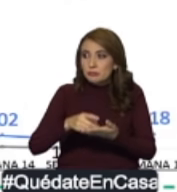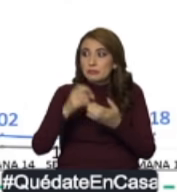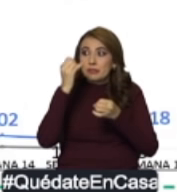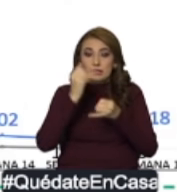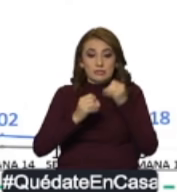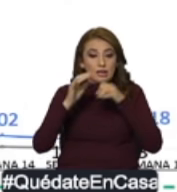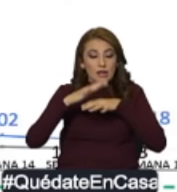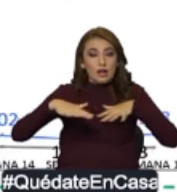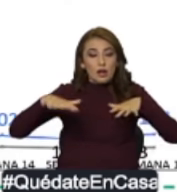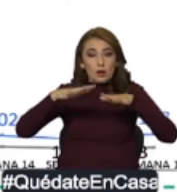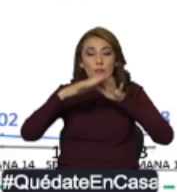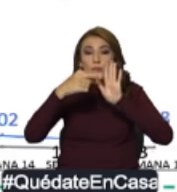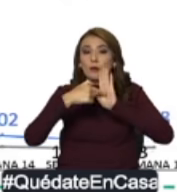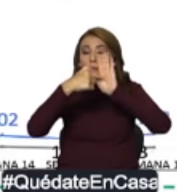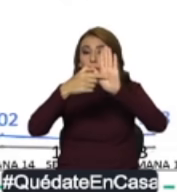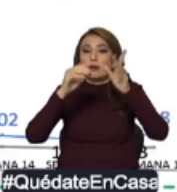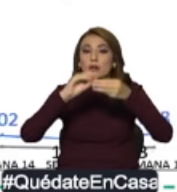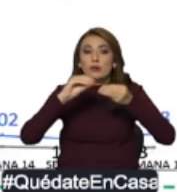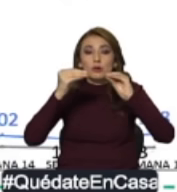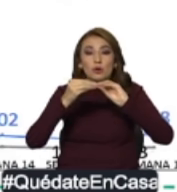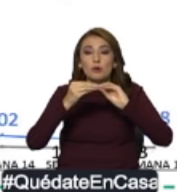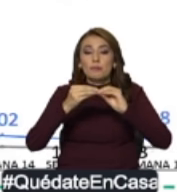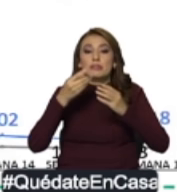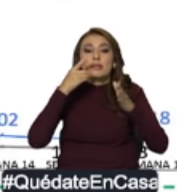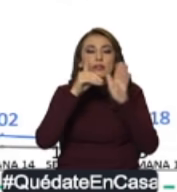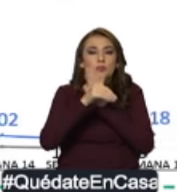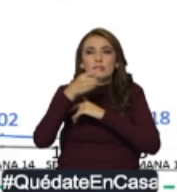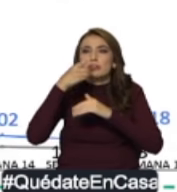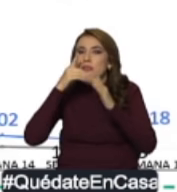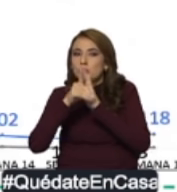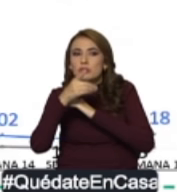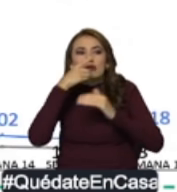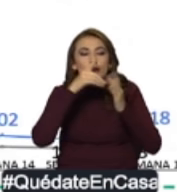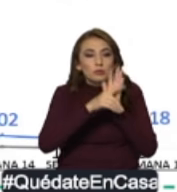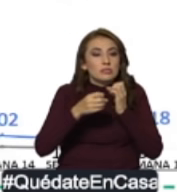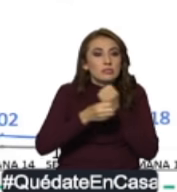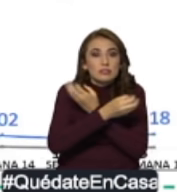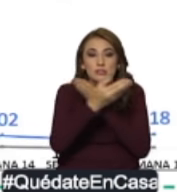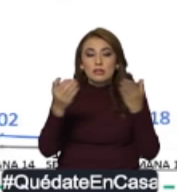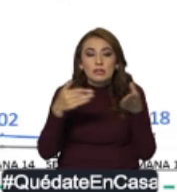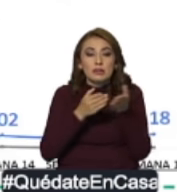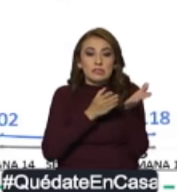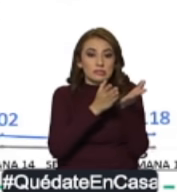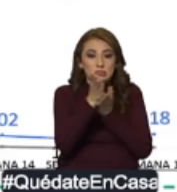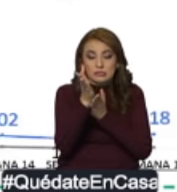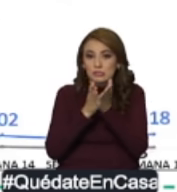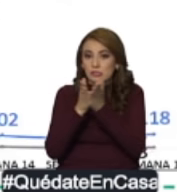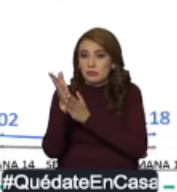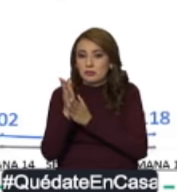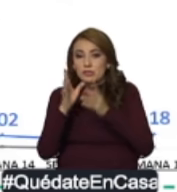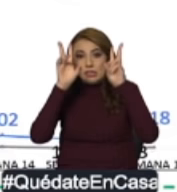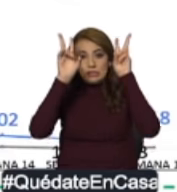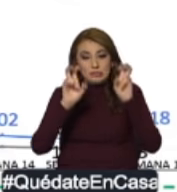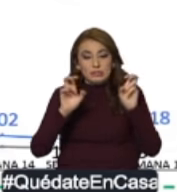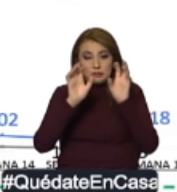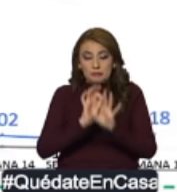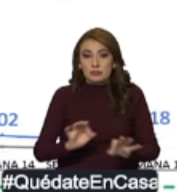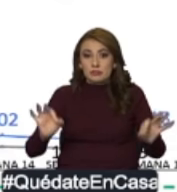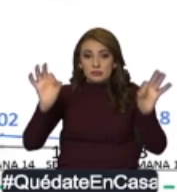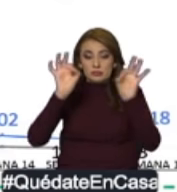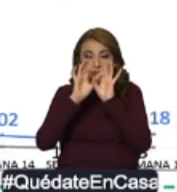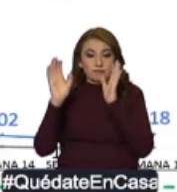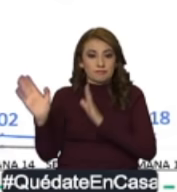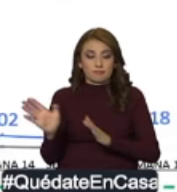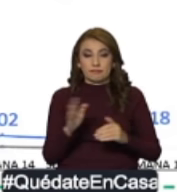una mayor número de demandas, de denuncias y de demandas de servicios de policía por temas de violencia